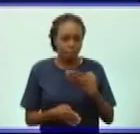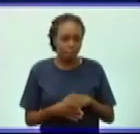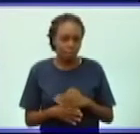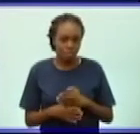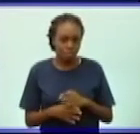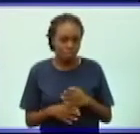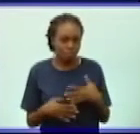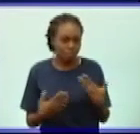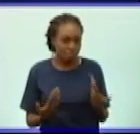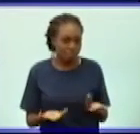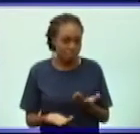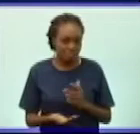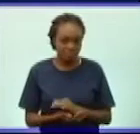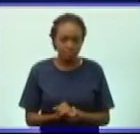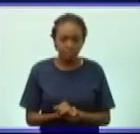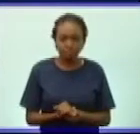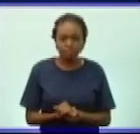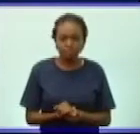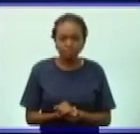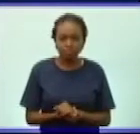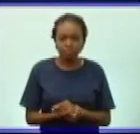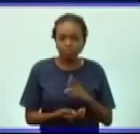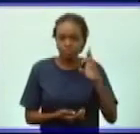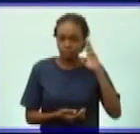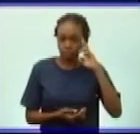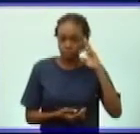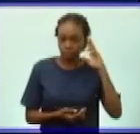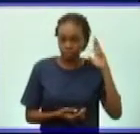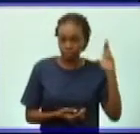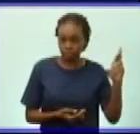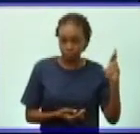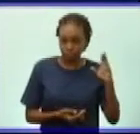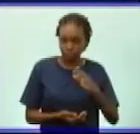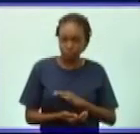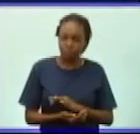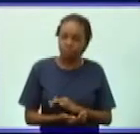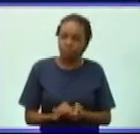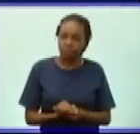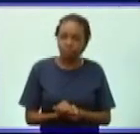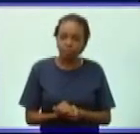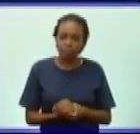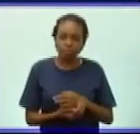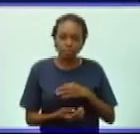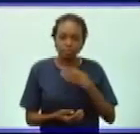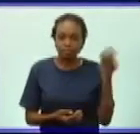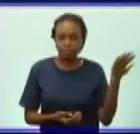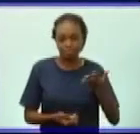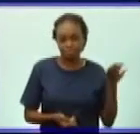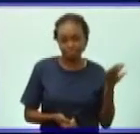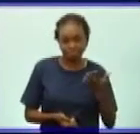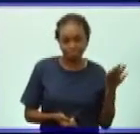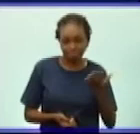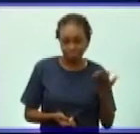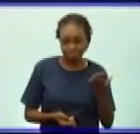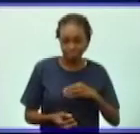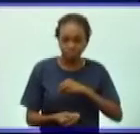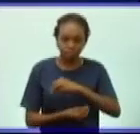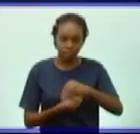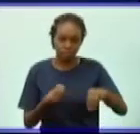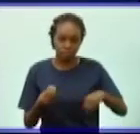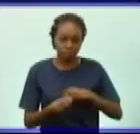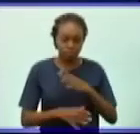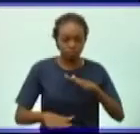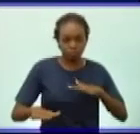Bueno, recordemos que es una magnitud física que expresa la rapidez con que cambia la posición